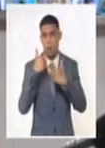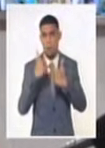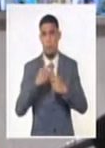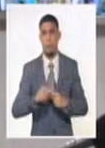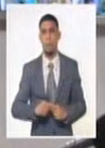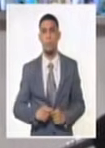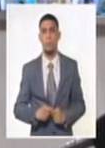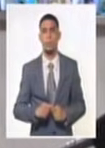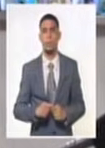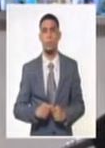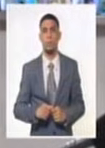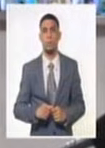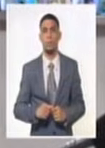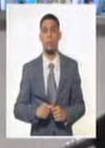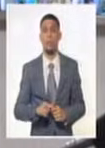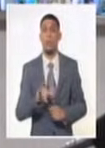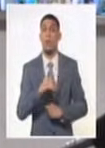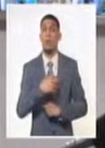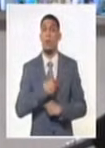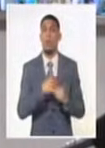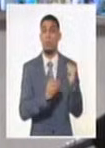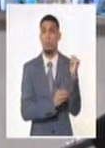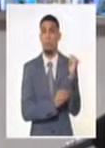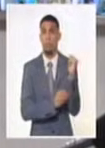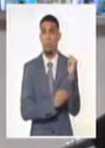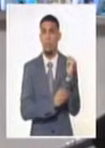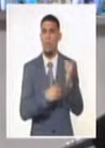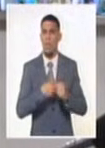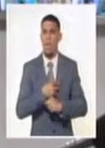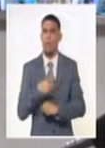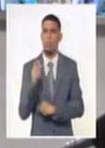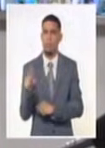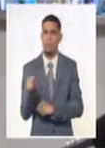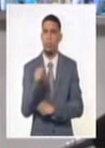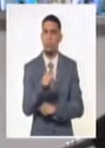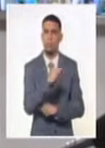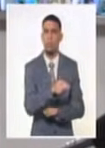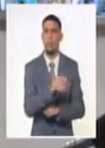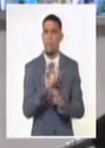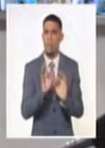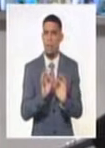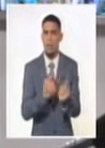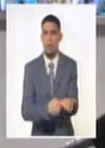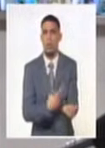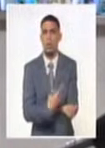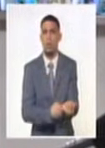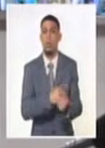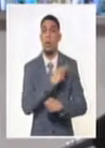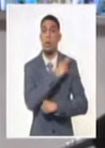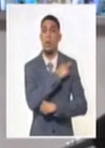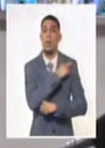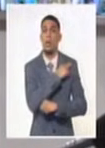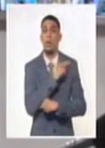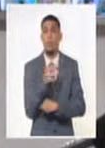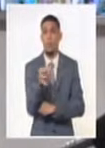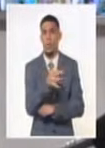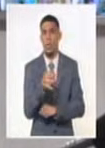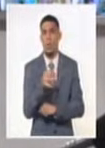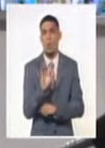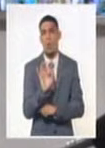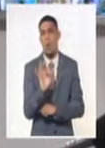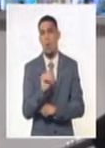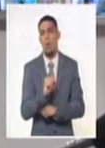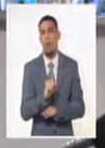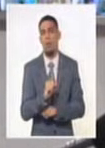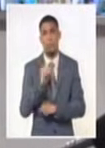la potencialidad tremenda que ha surgido a partir de que se han conectado, como siempre, autoridades locales, de gobierno,